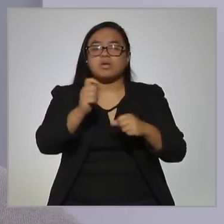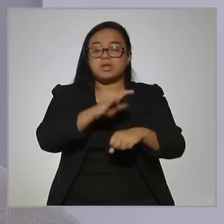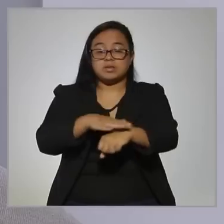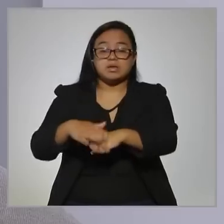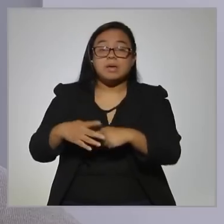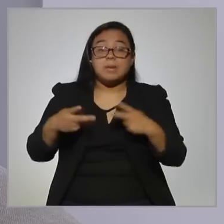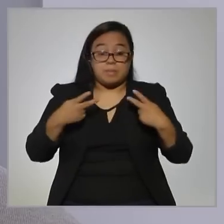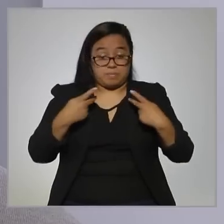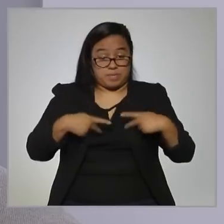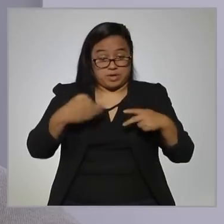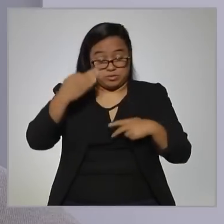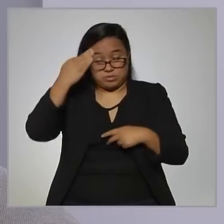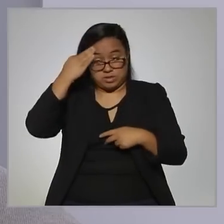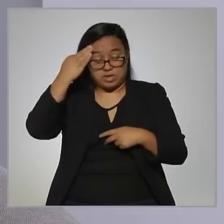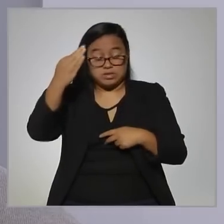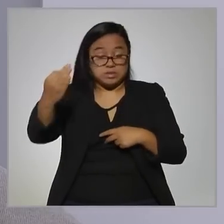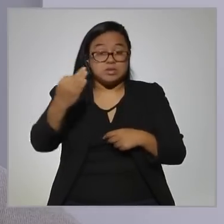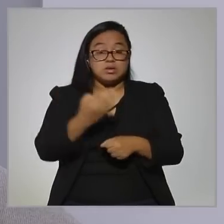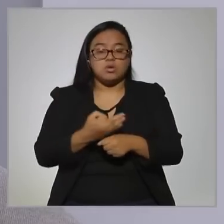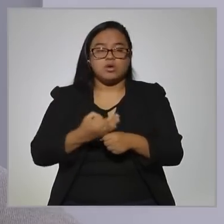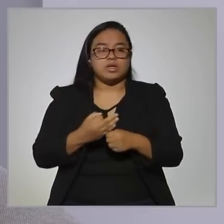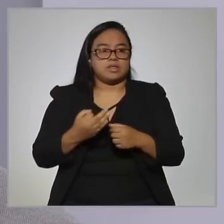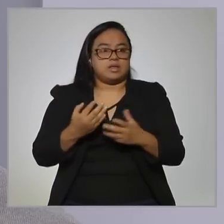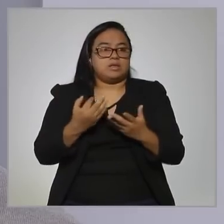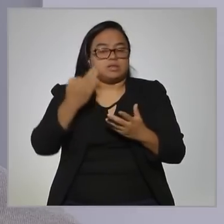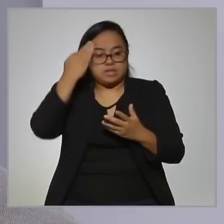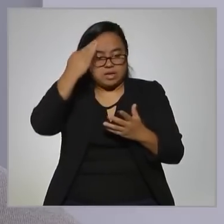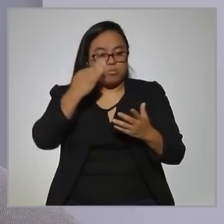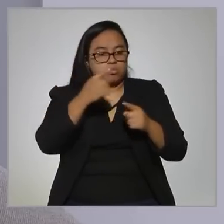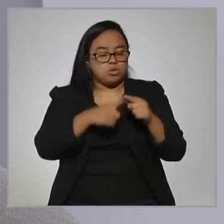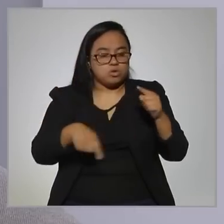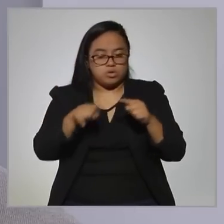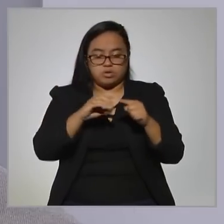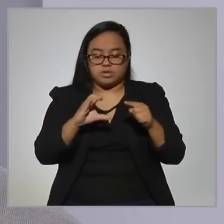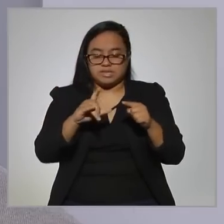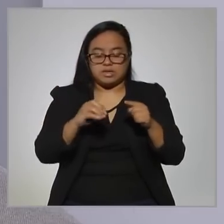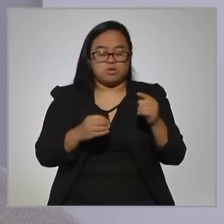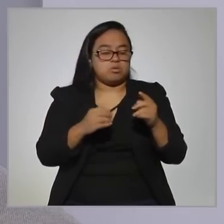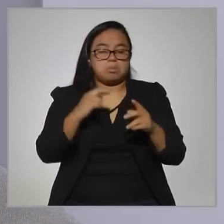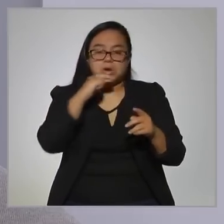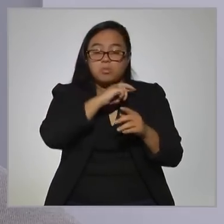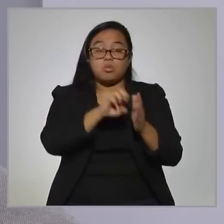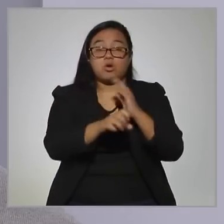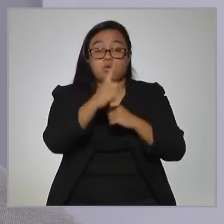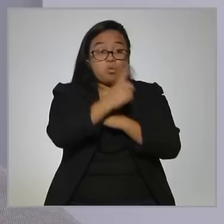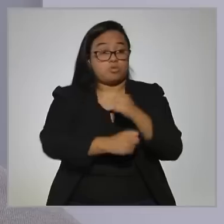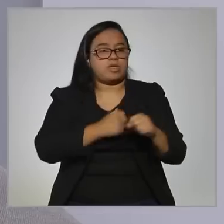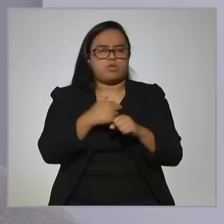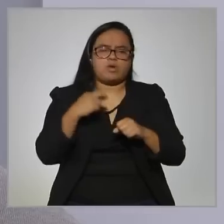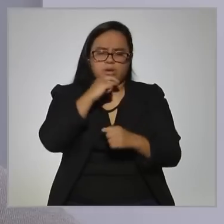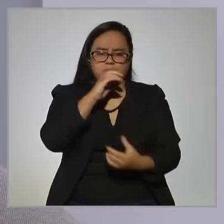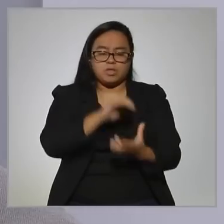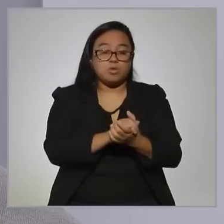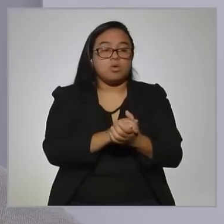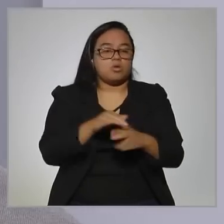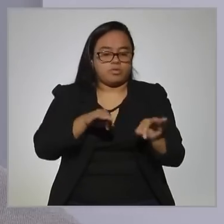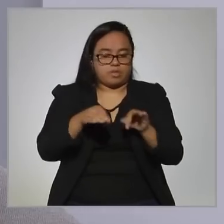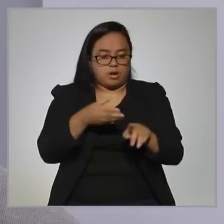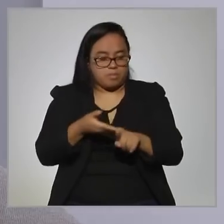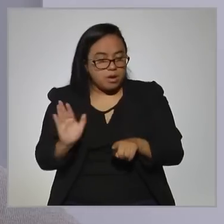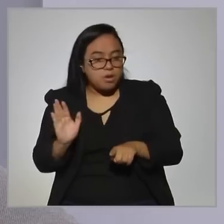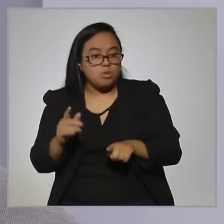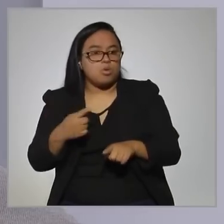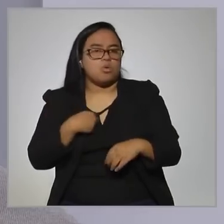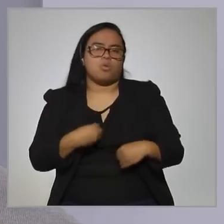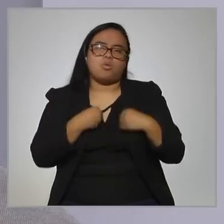sociedades contemporáneas los ciclos van mucho más rápidos, ¿no? Es decir, hay personas que en un año se casa, pierde el trabajo, se va a